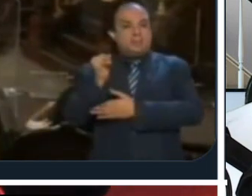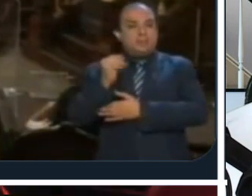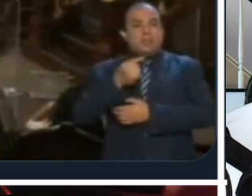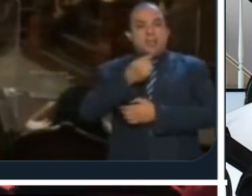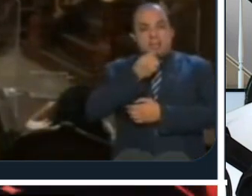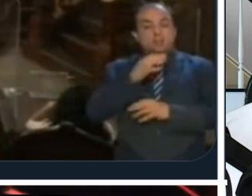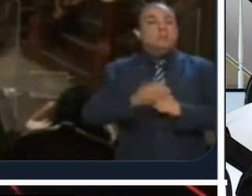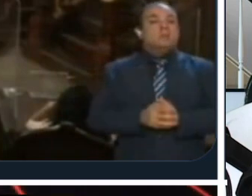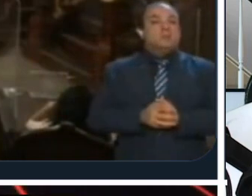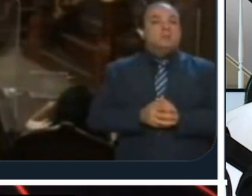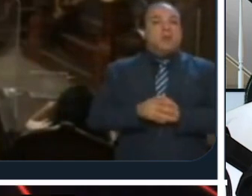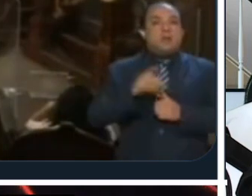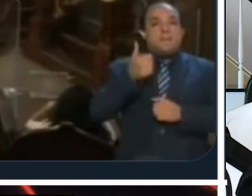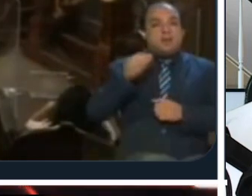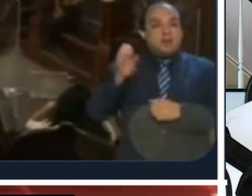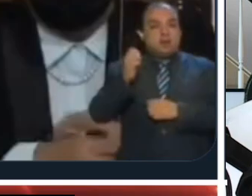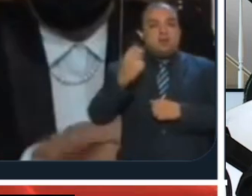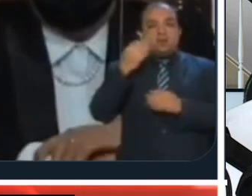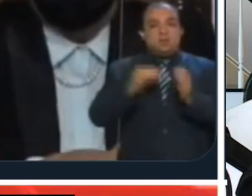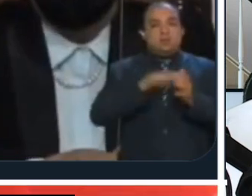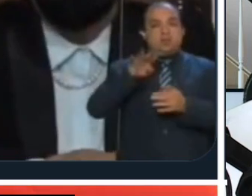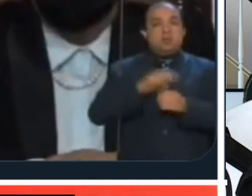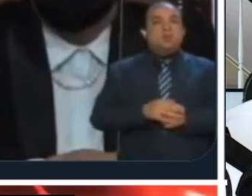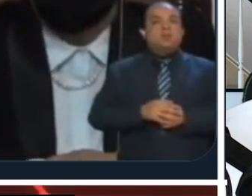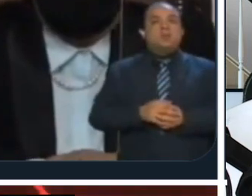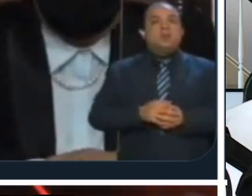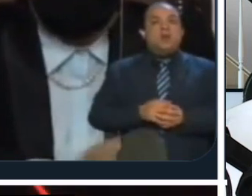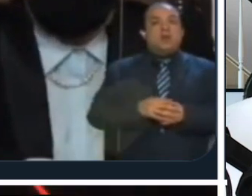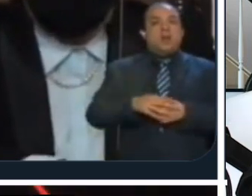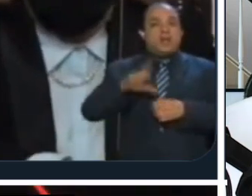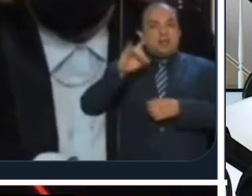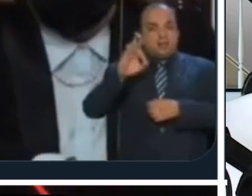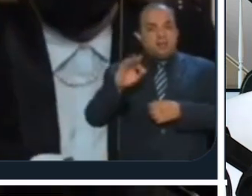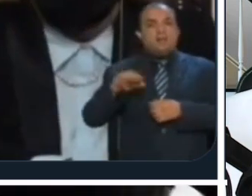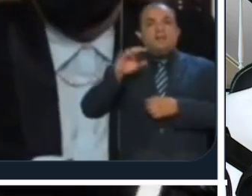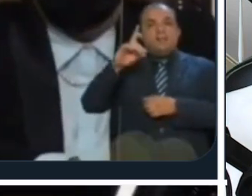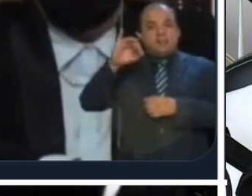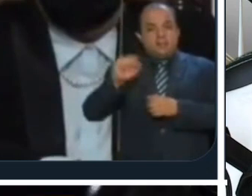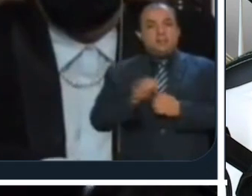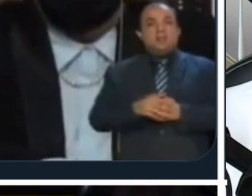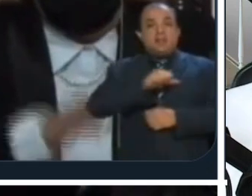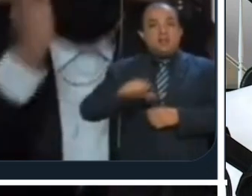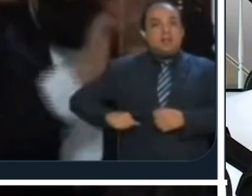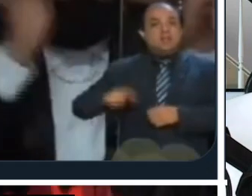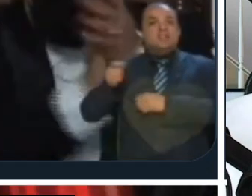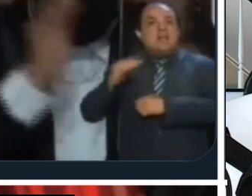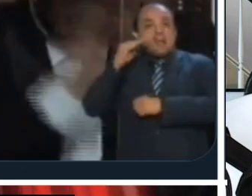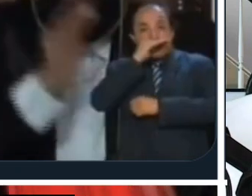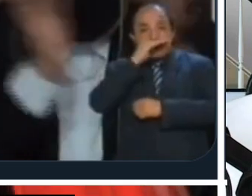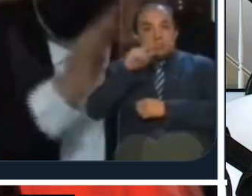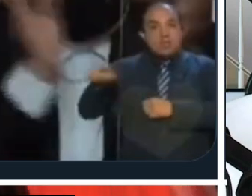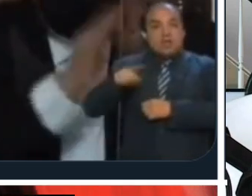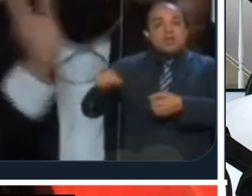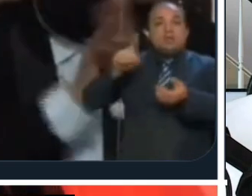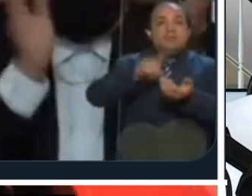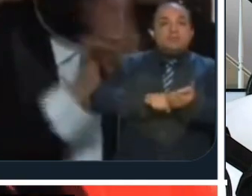del 1 de enero de 2019, las estancias infantiles del DIF y los CENDIS de las alcaldías son gratuitos porque son parte de la